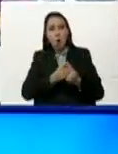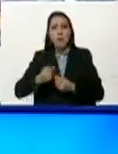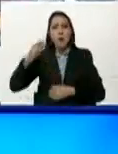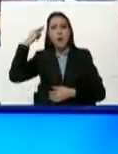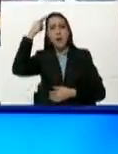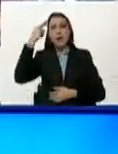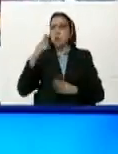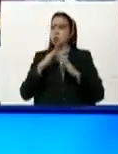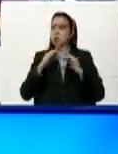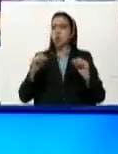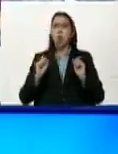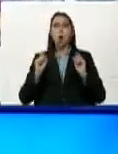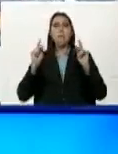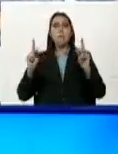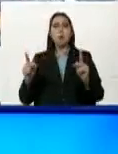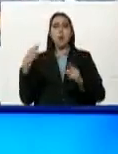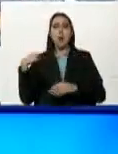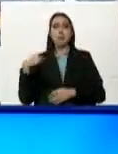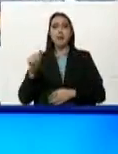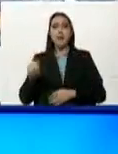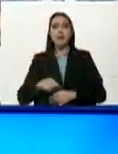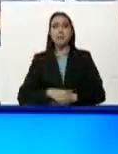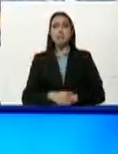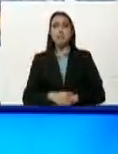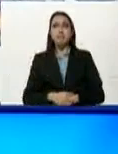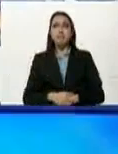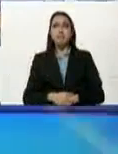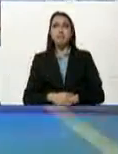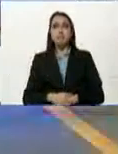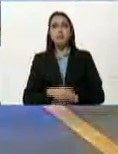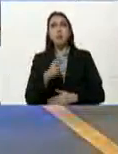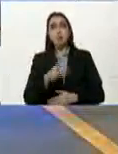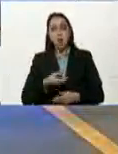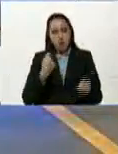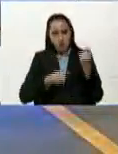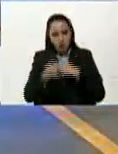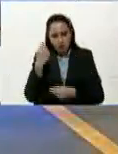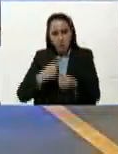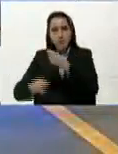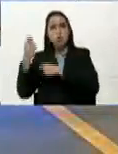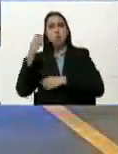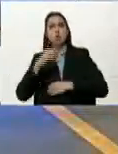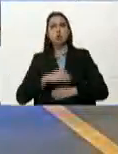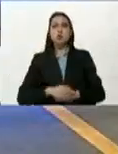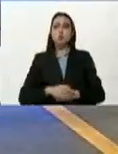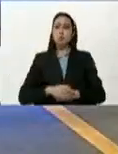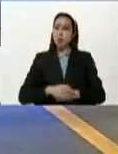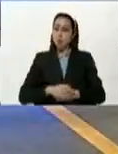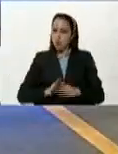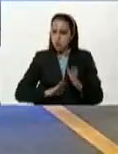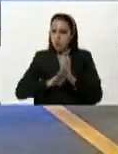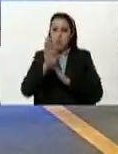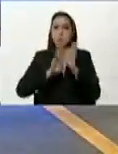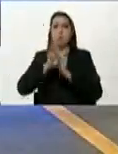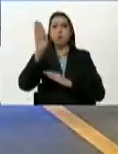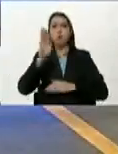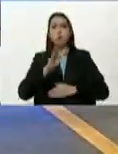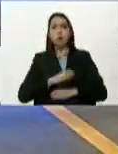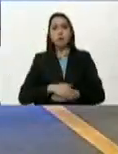tienen todas las oportunidades de crecimiento de reinversión de inversión productiva